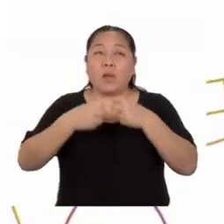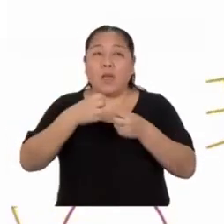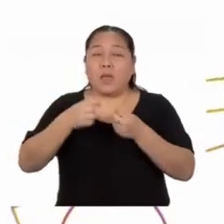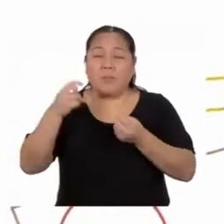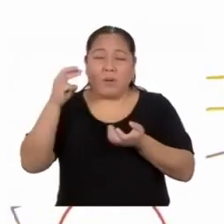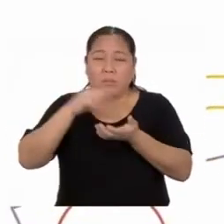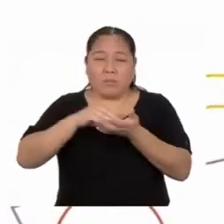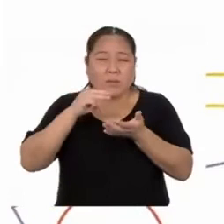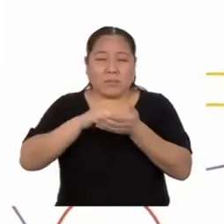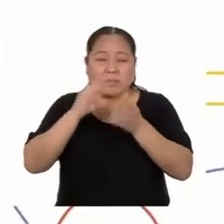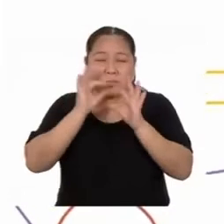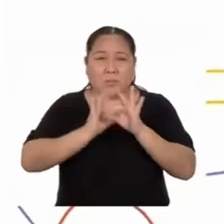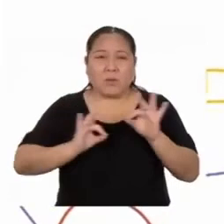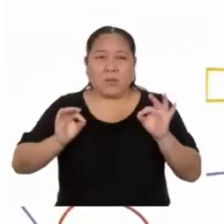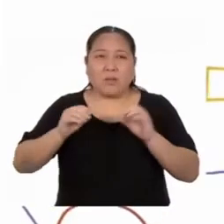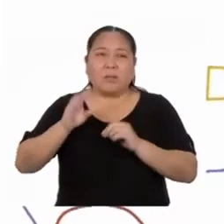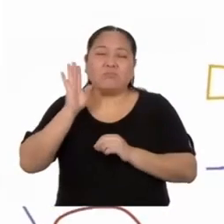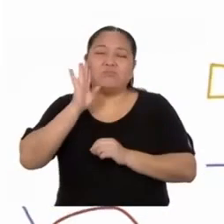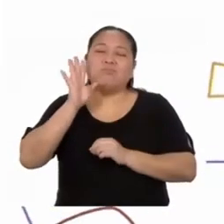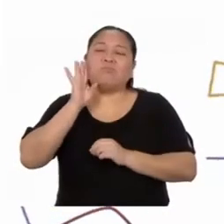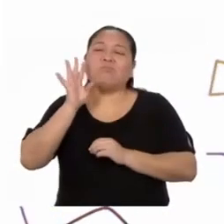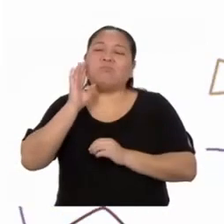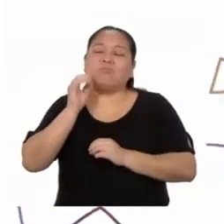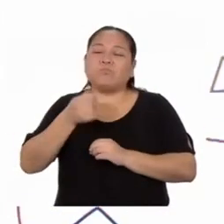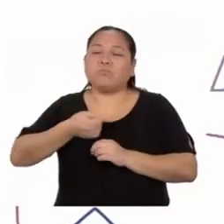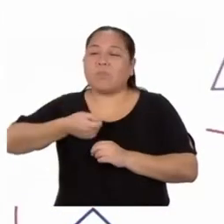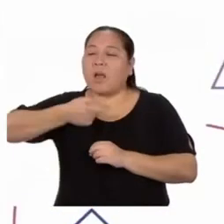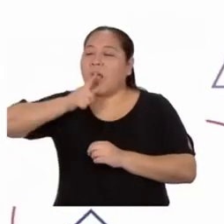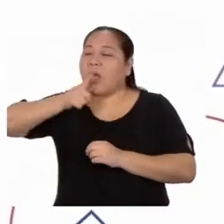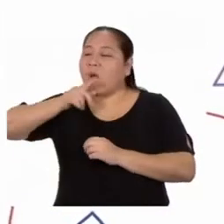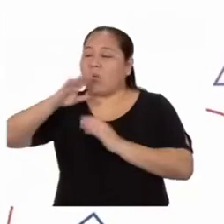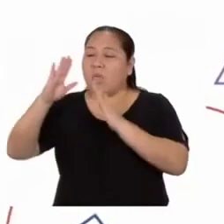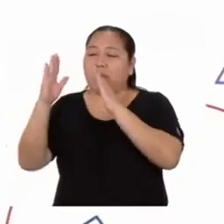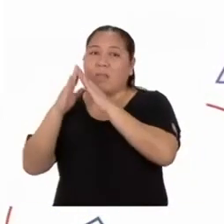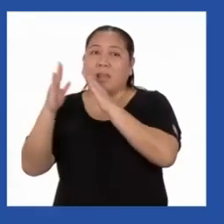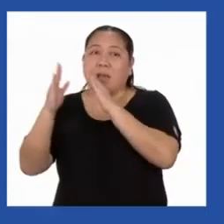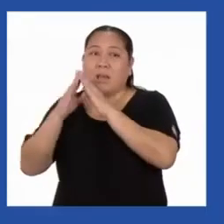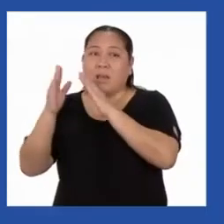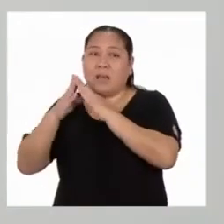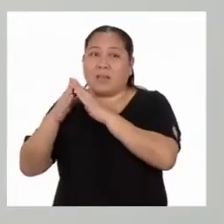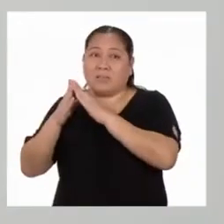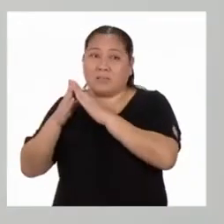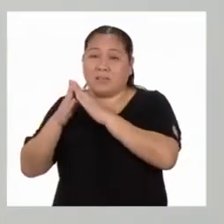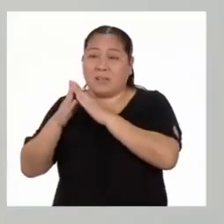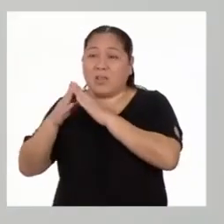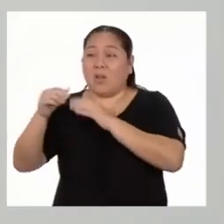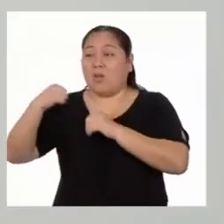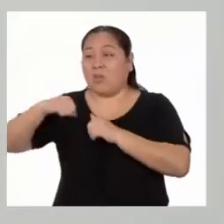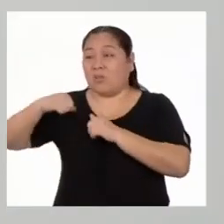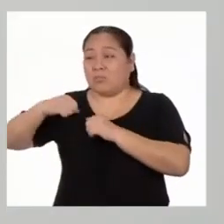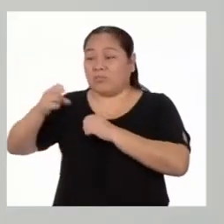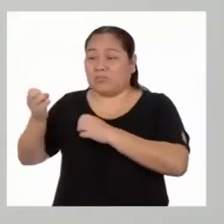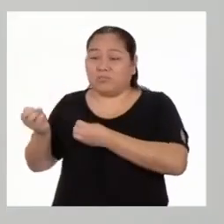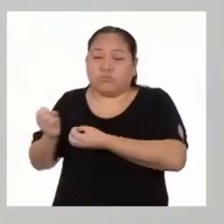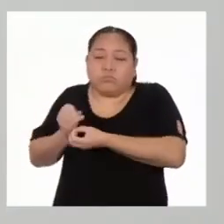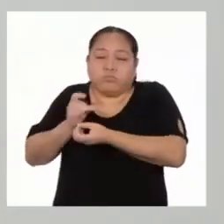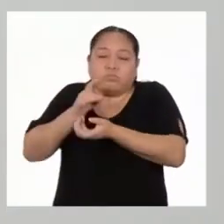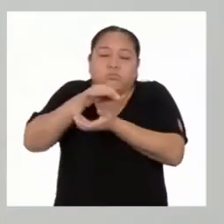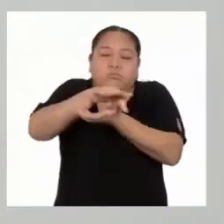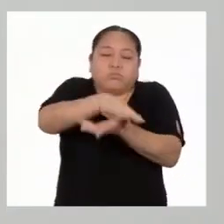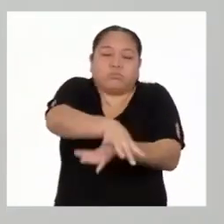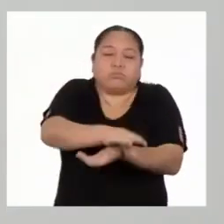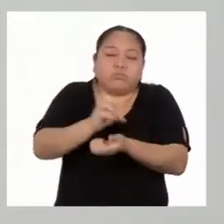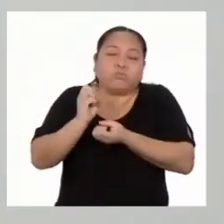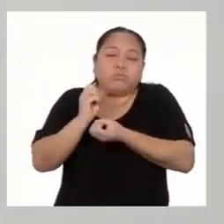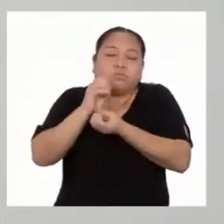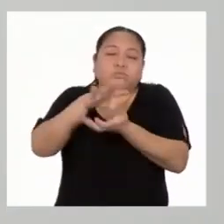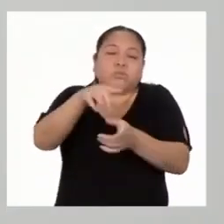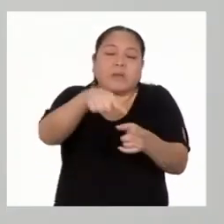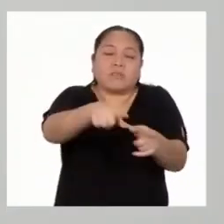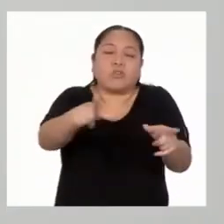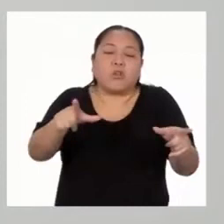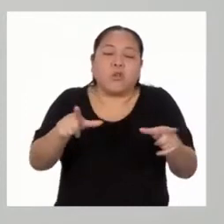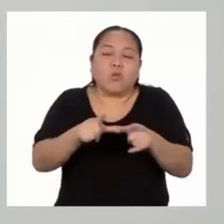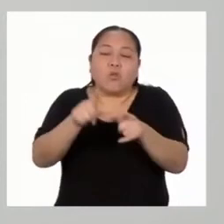aguas residuales industriales, domésticas y municipales. Muy bien. Ahora te pregunto,